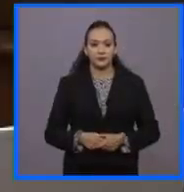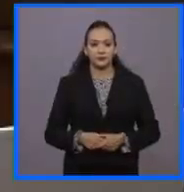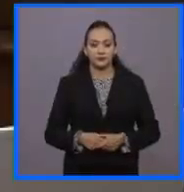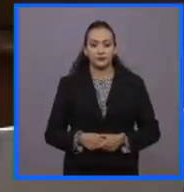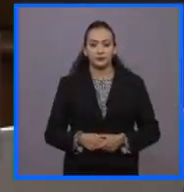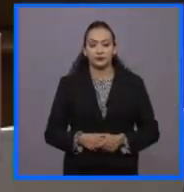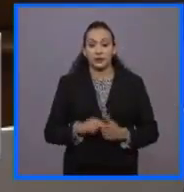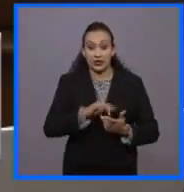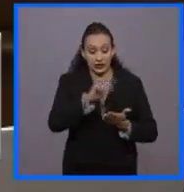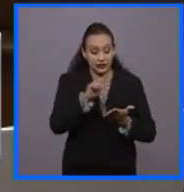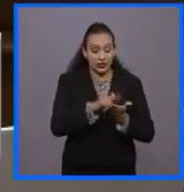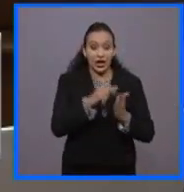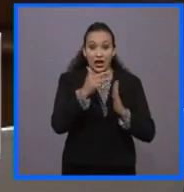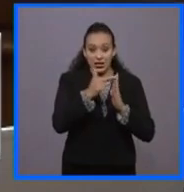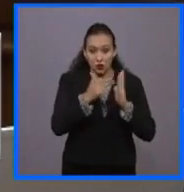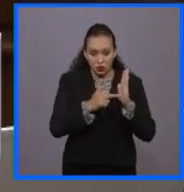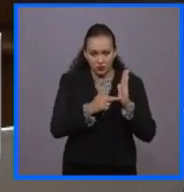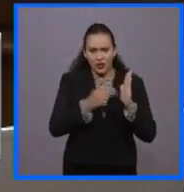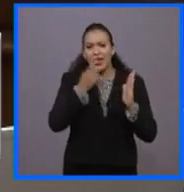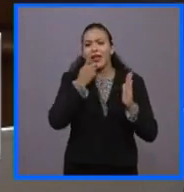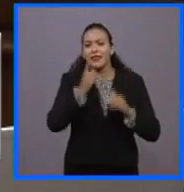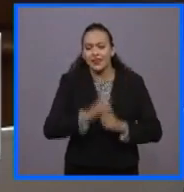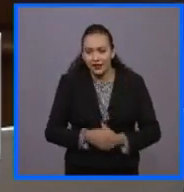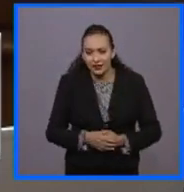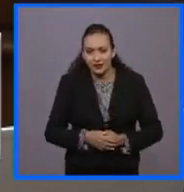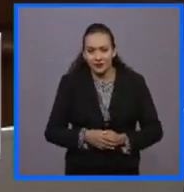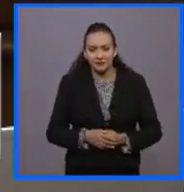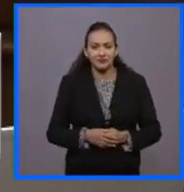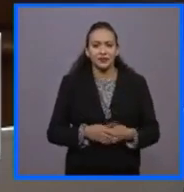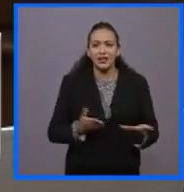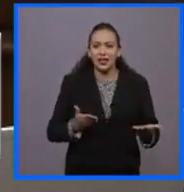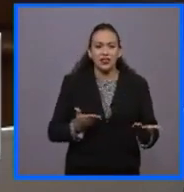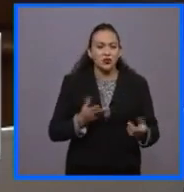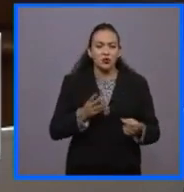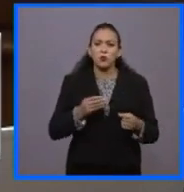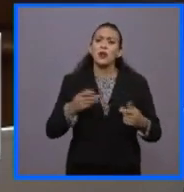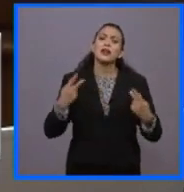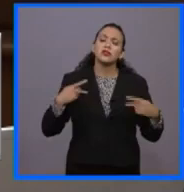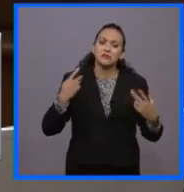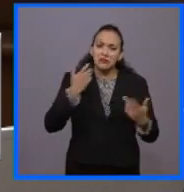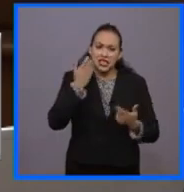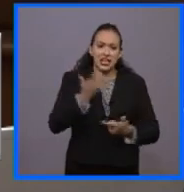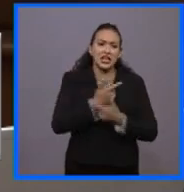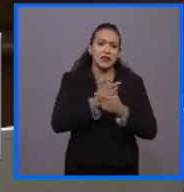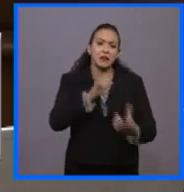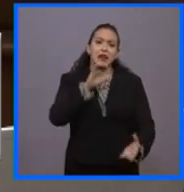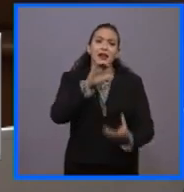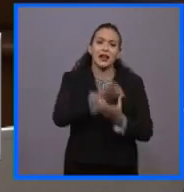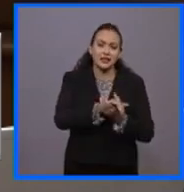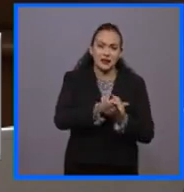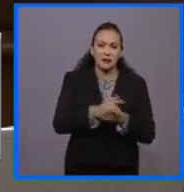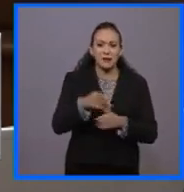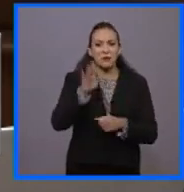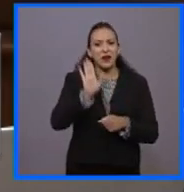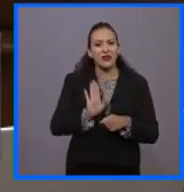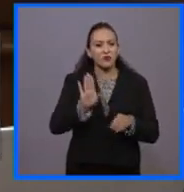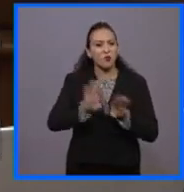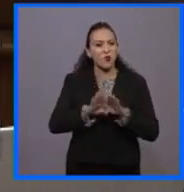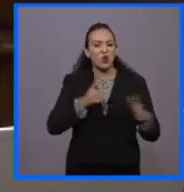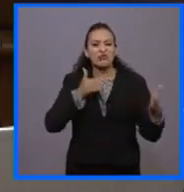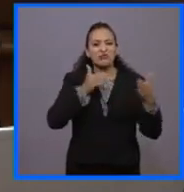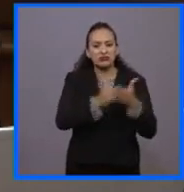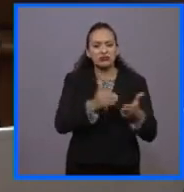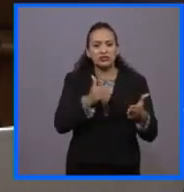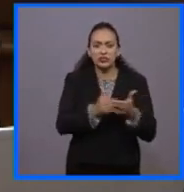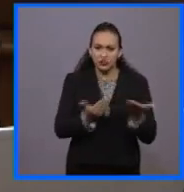Dicha norma restringe el acceso al derecho humano al matrimonio con base en una